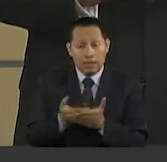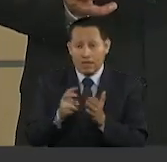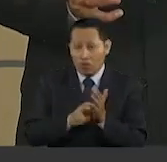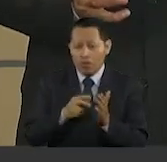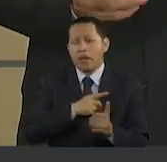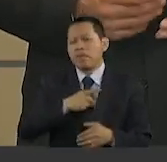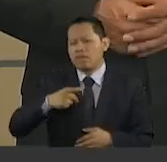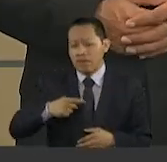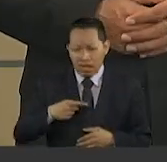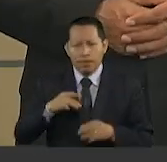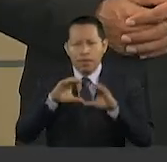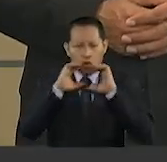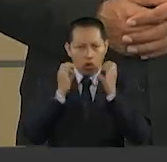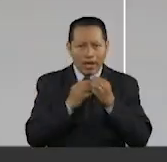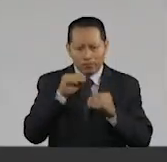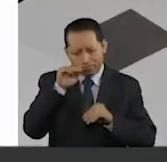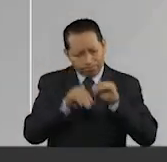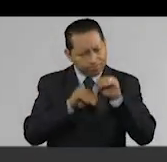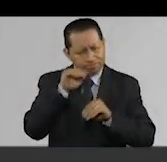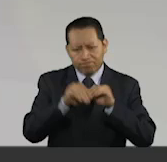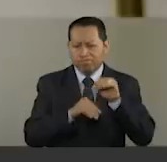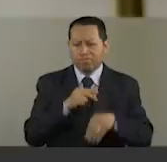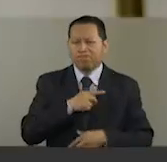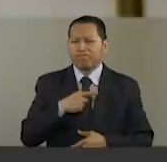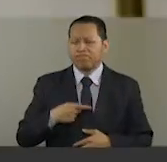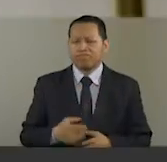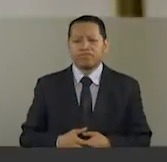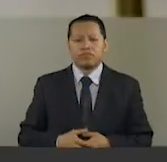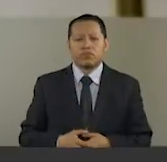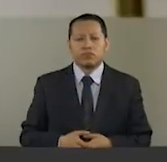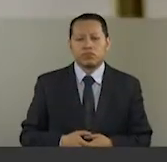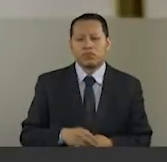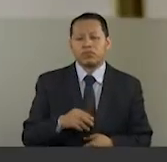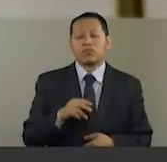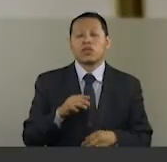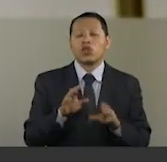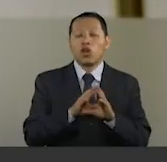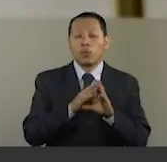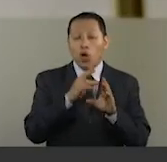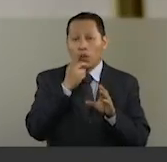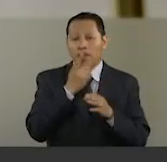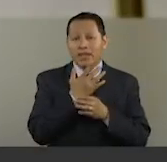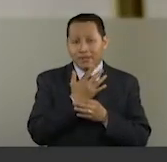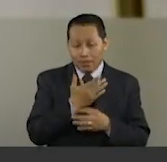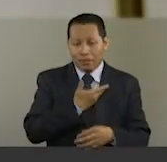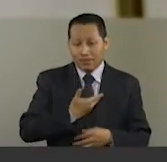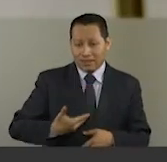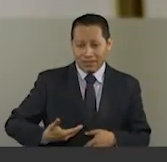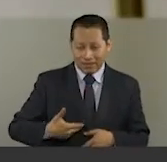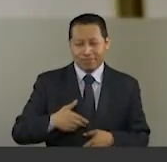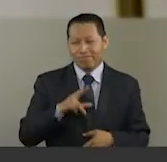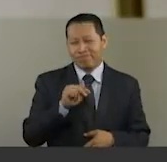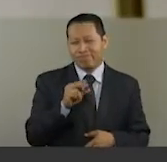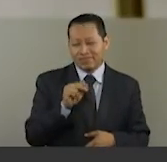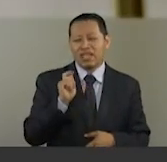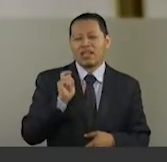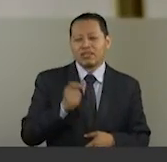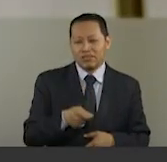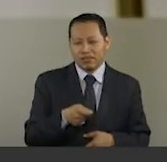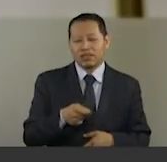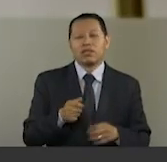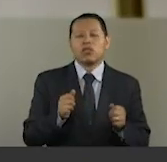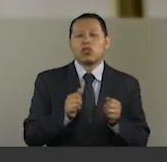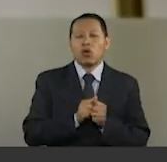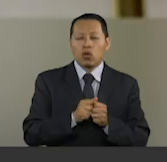construirse desde el Poder Legislativo. No necesariamente, como dice el presidente, con la elección